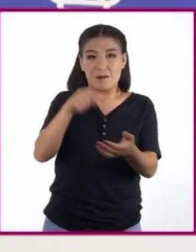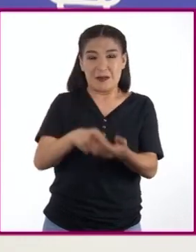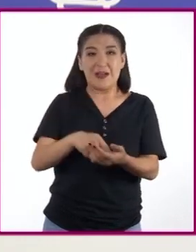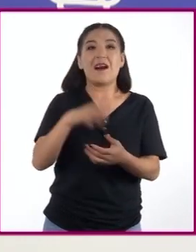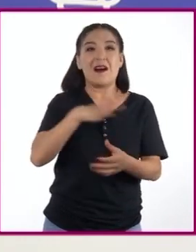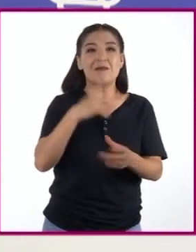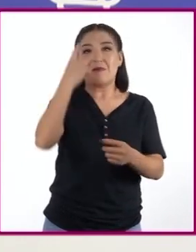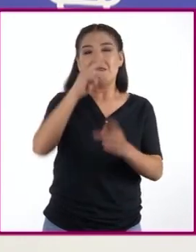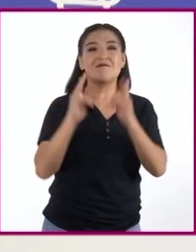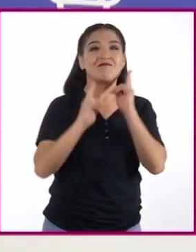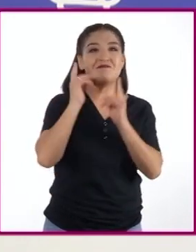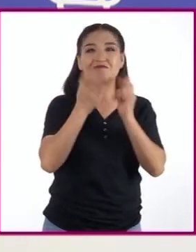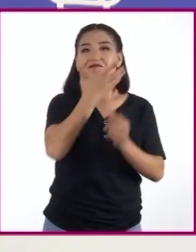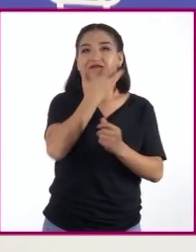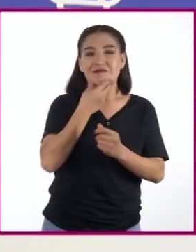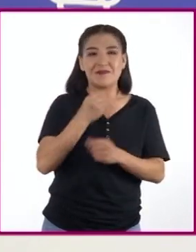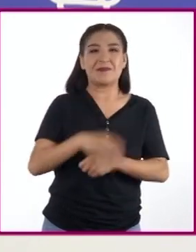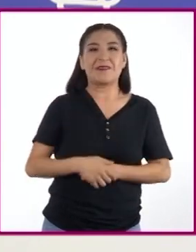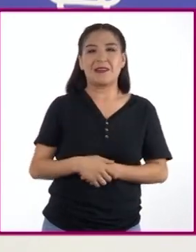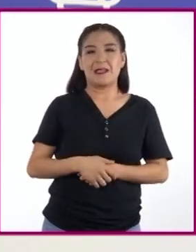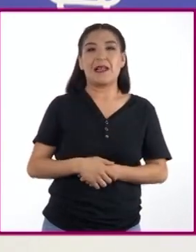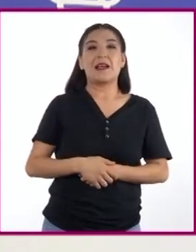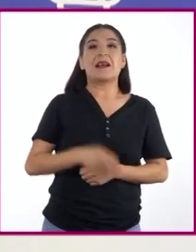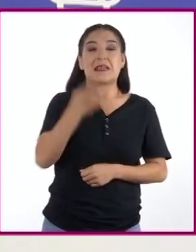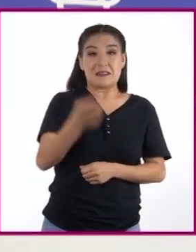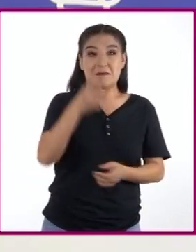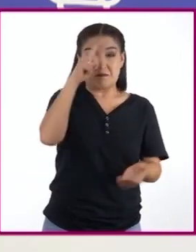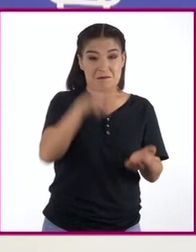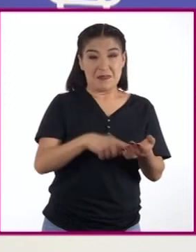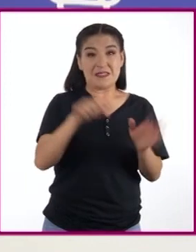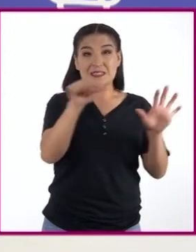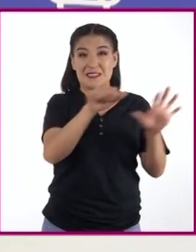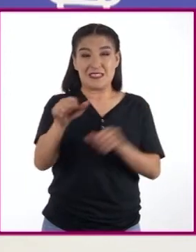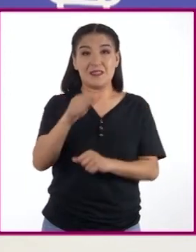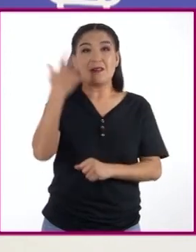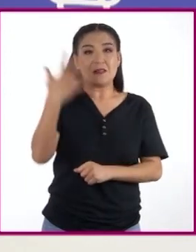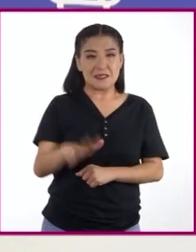México. En 1610 se registró el